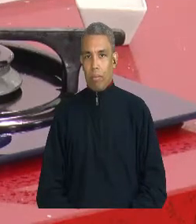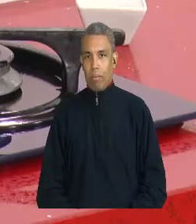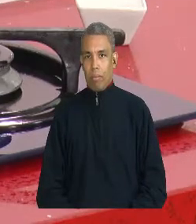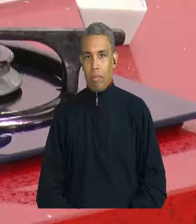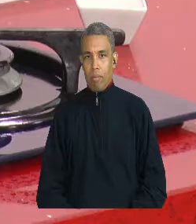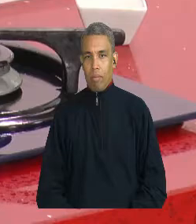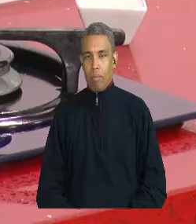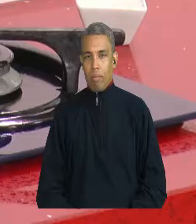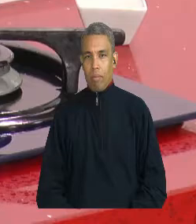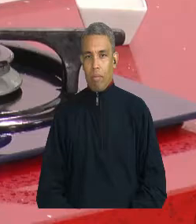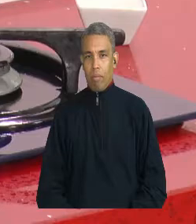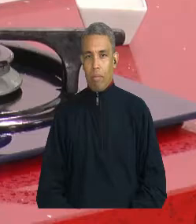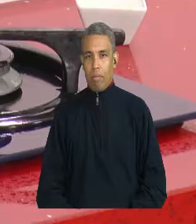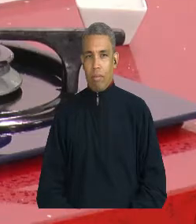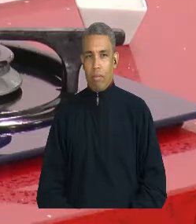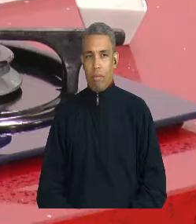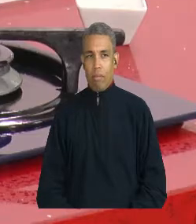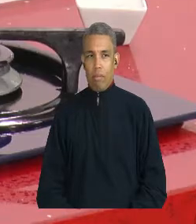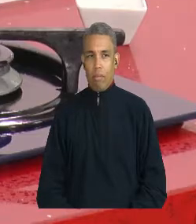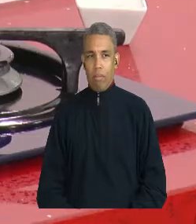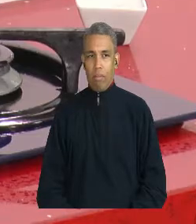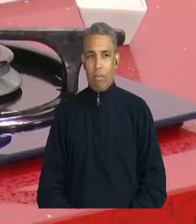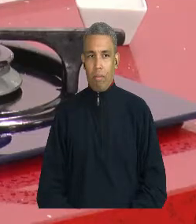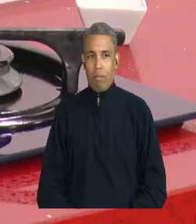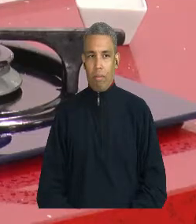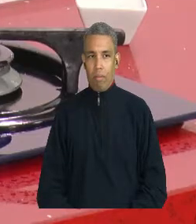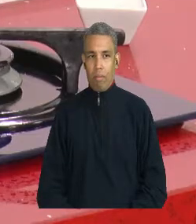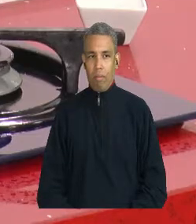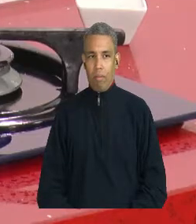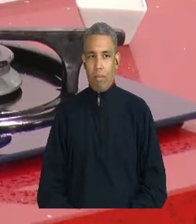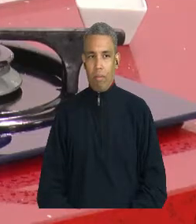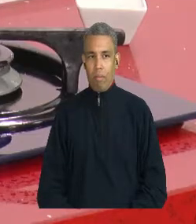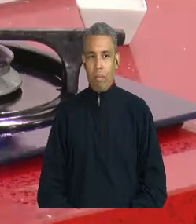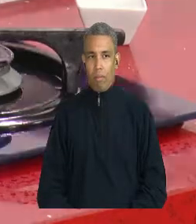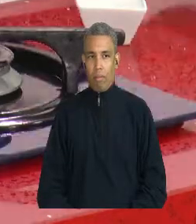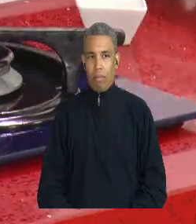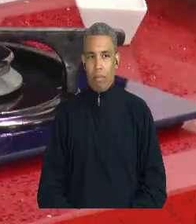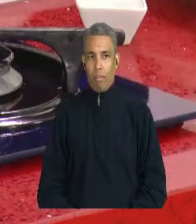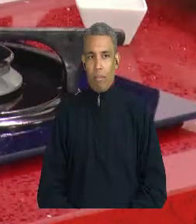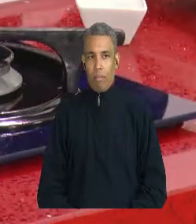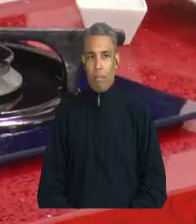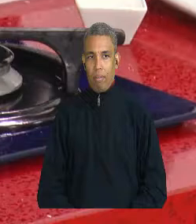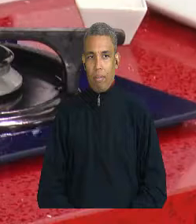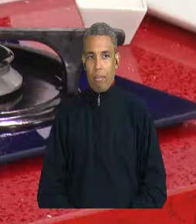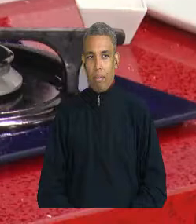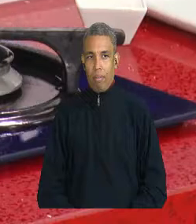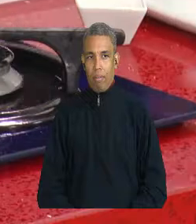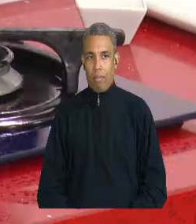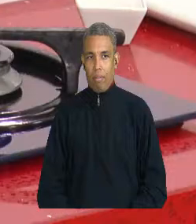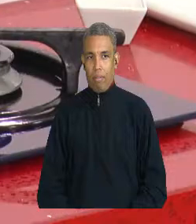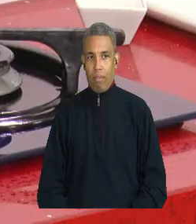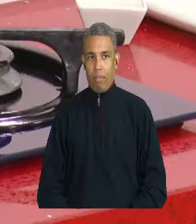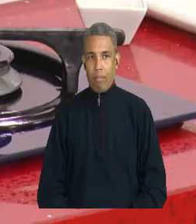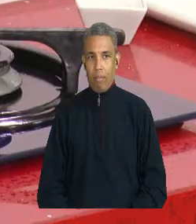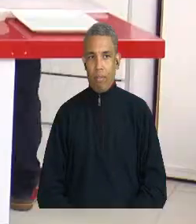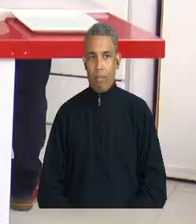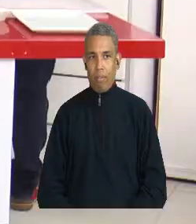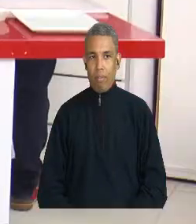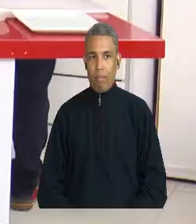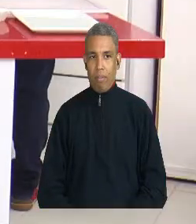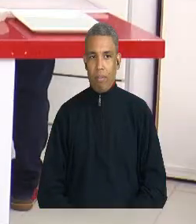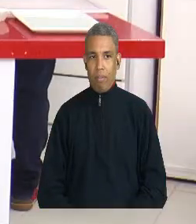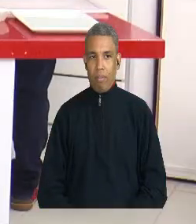Todo esto es lo que suele suceder en la cocina, queridas televidentes. Y que alguna me diga si es embuste, ¿verdad? Alguna algo se nos riega. ¿Se les regó